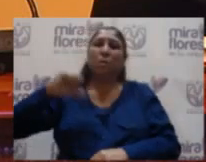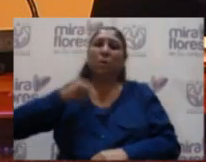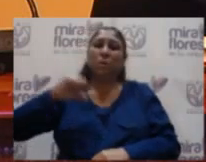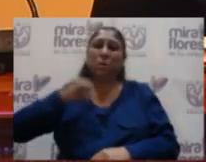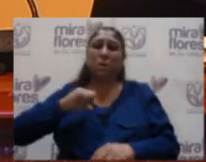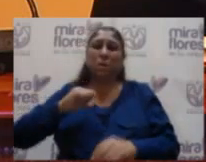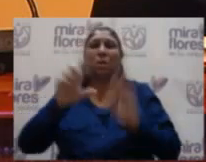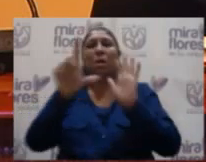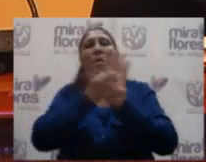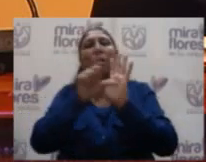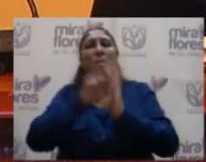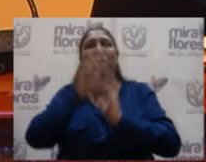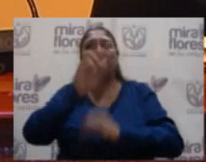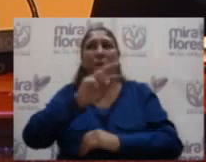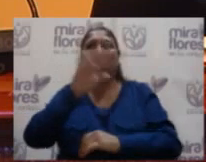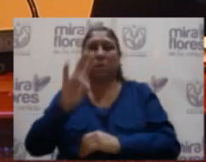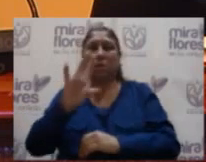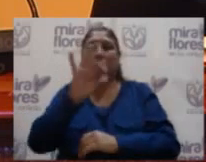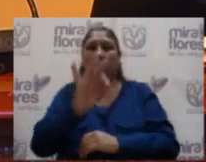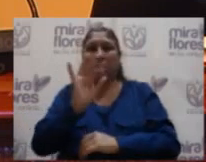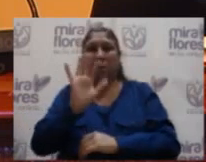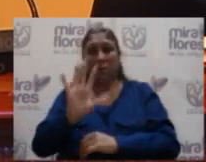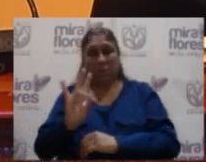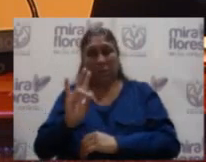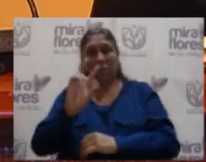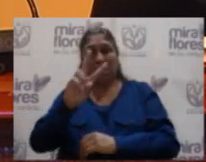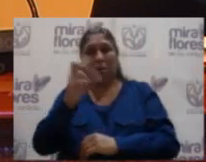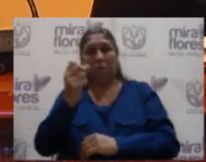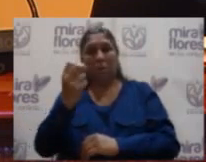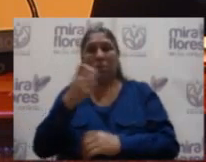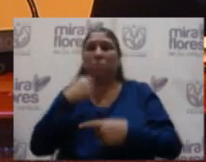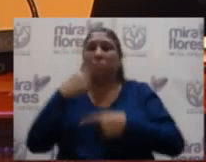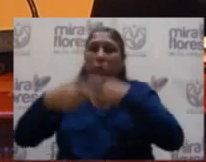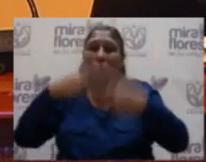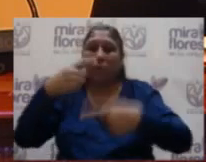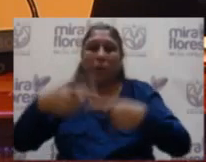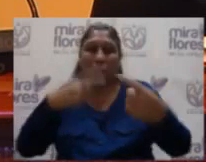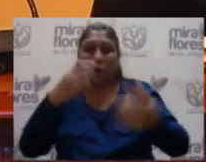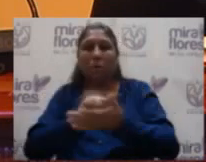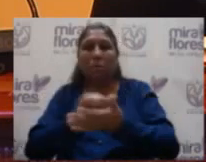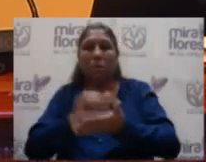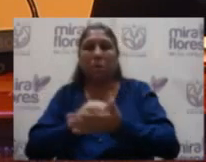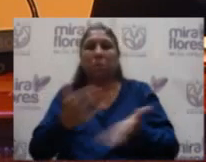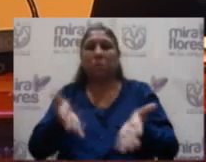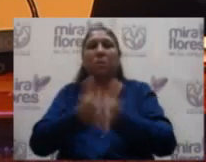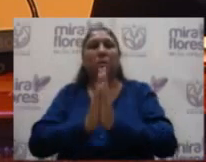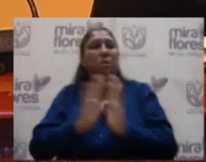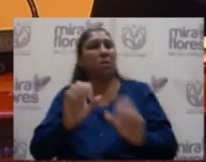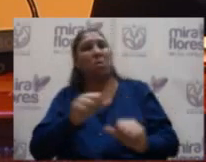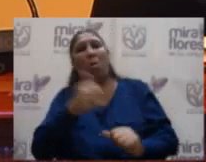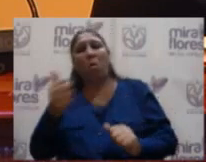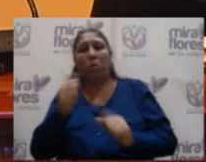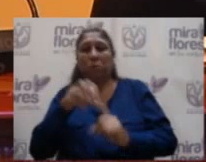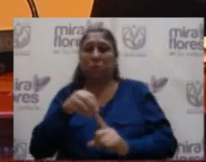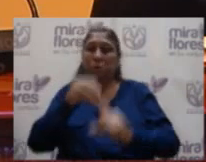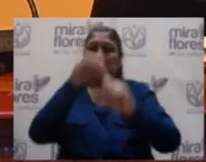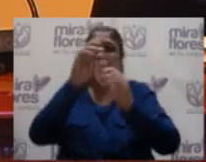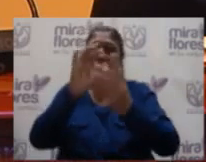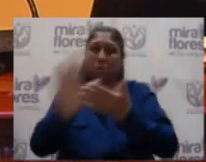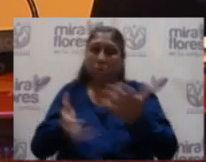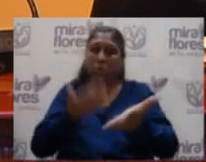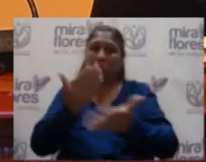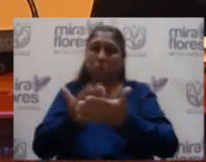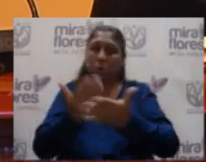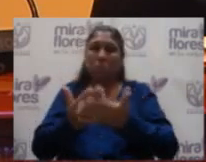Ley número 27972. Agradeceré comunicar mi pedido a los miembros del Consejo Municipal. Sin otro particular, hago propicia